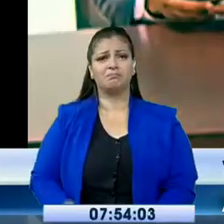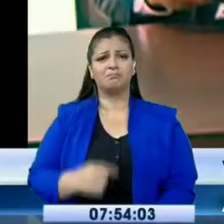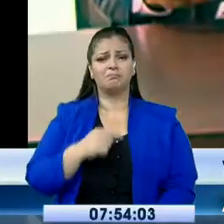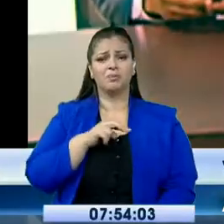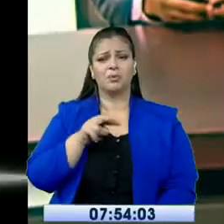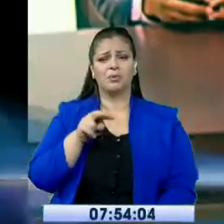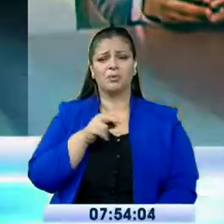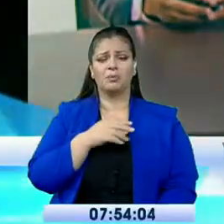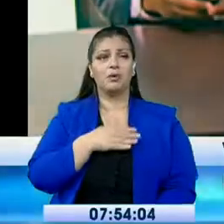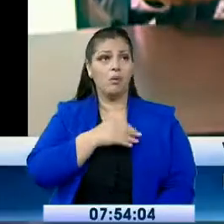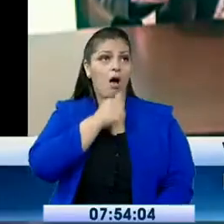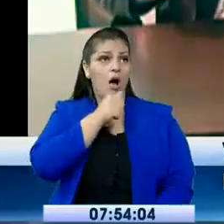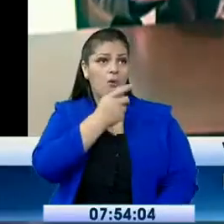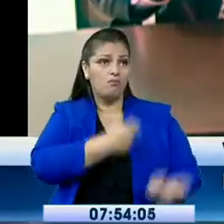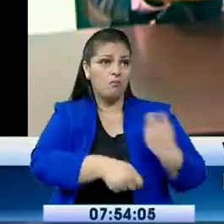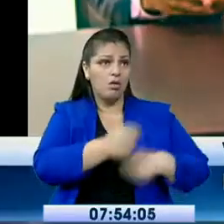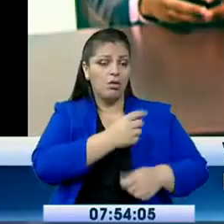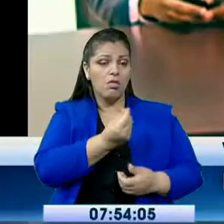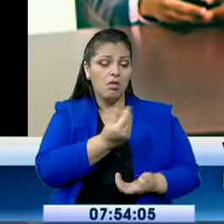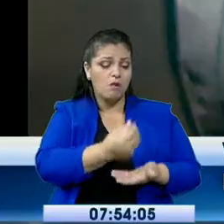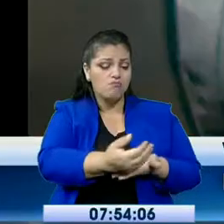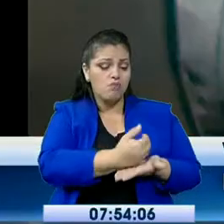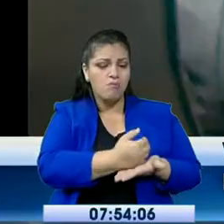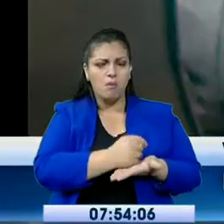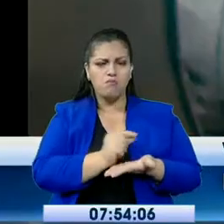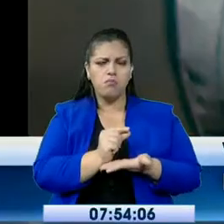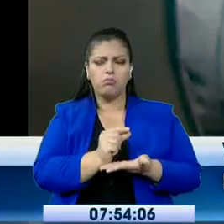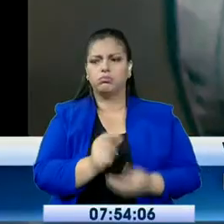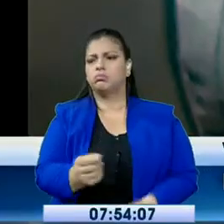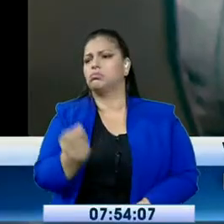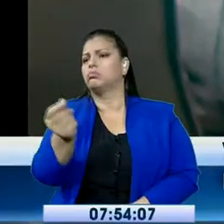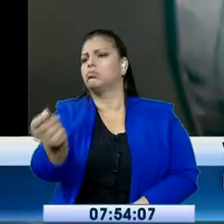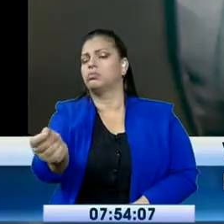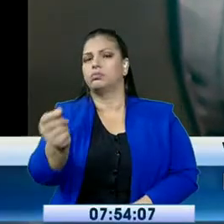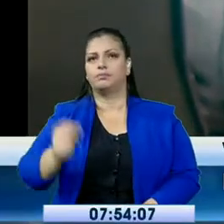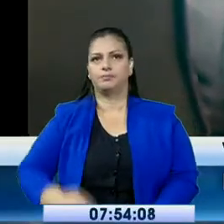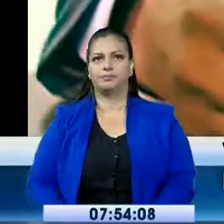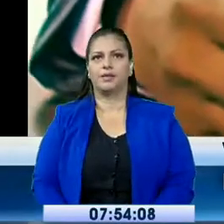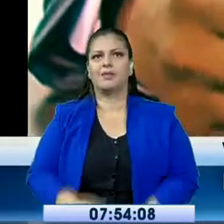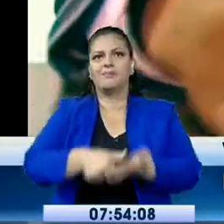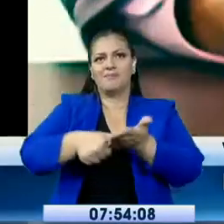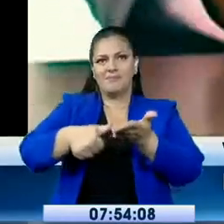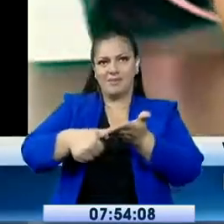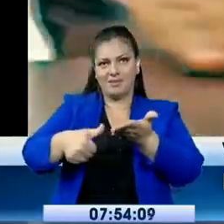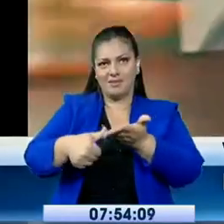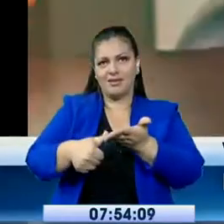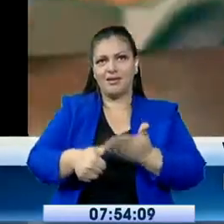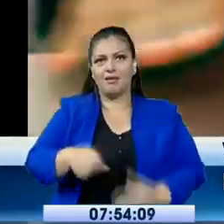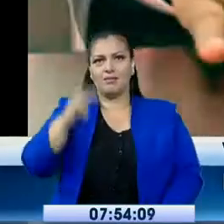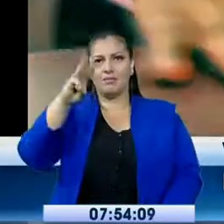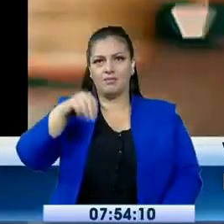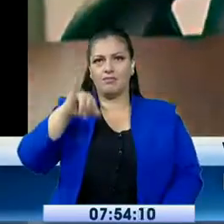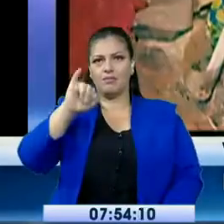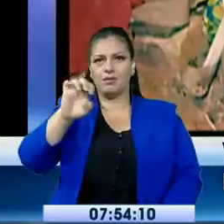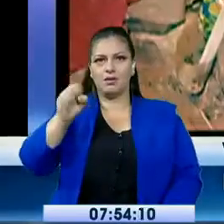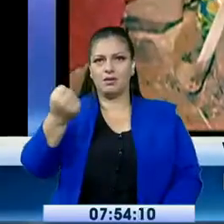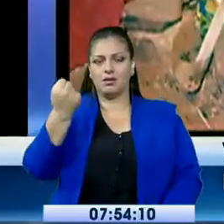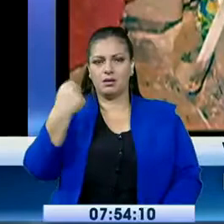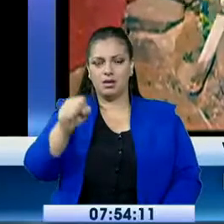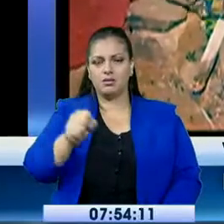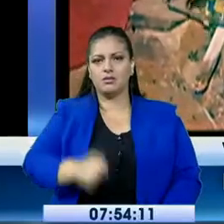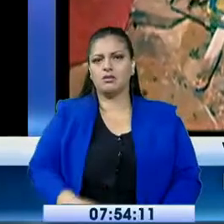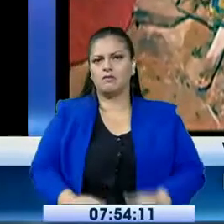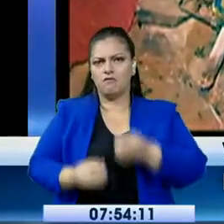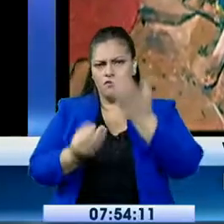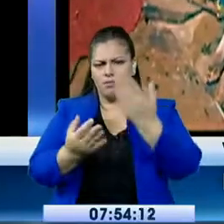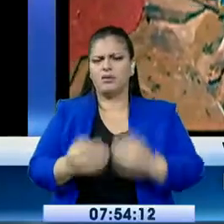En el MIES explican que tienen 2 casas de acogida para adultos mayores, pero también hay atención ambulatoria. Pero lo que